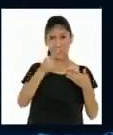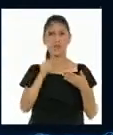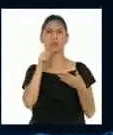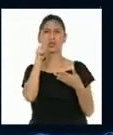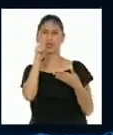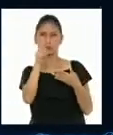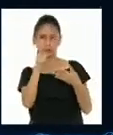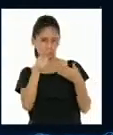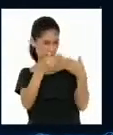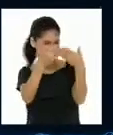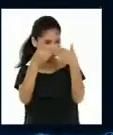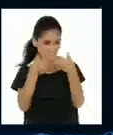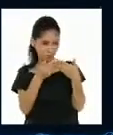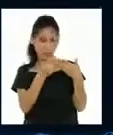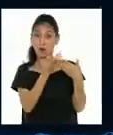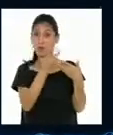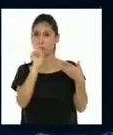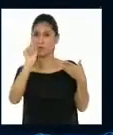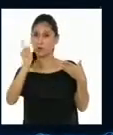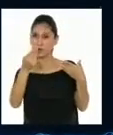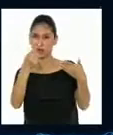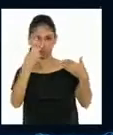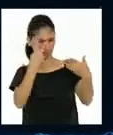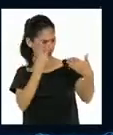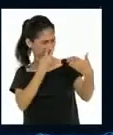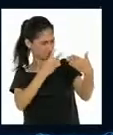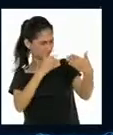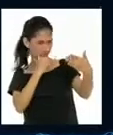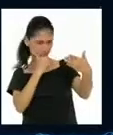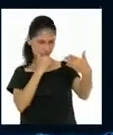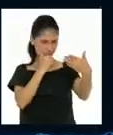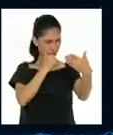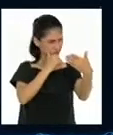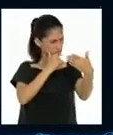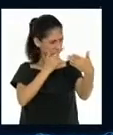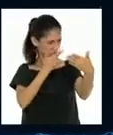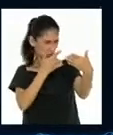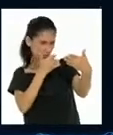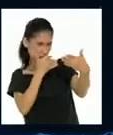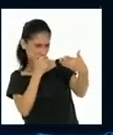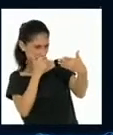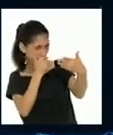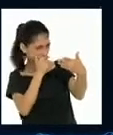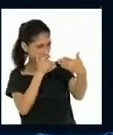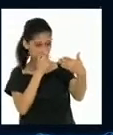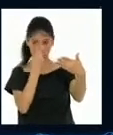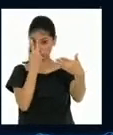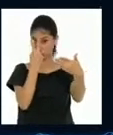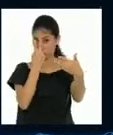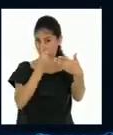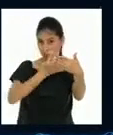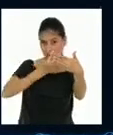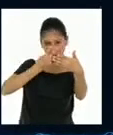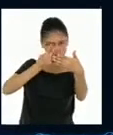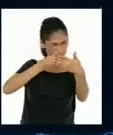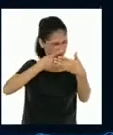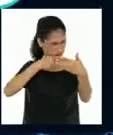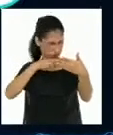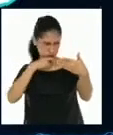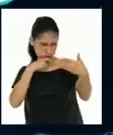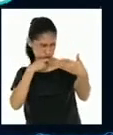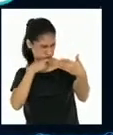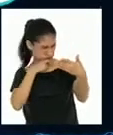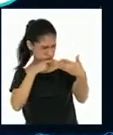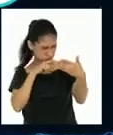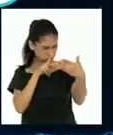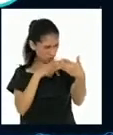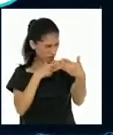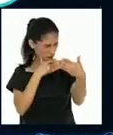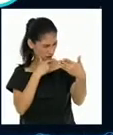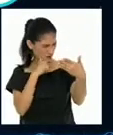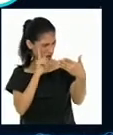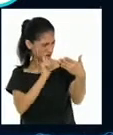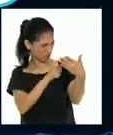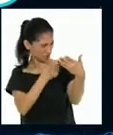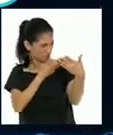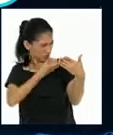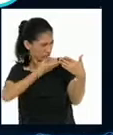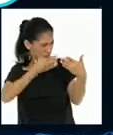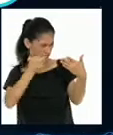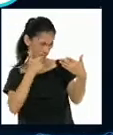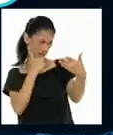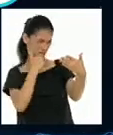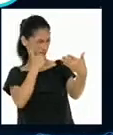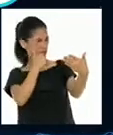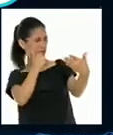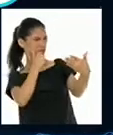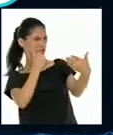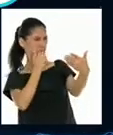la observación, que es la acción de mirar con rigor en forma sistemática y profunda, con el interés de describir aquello que se